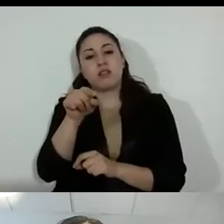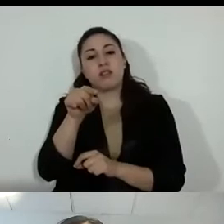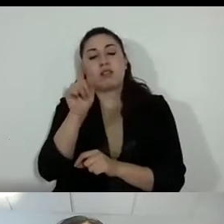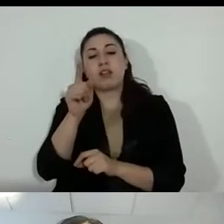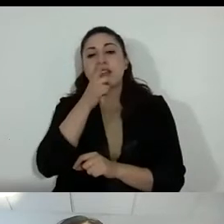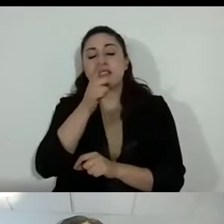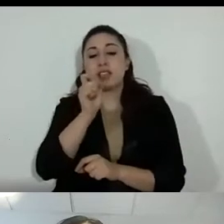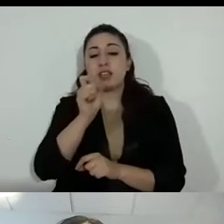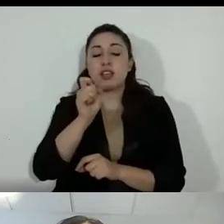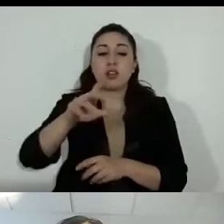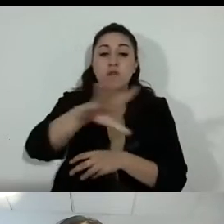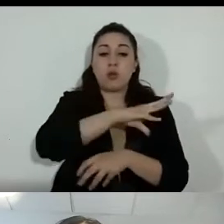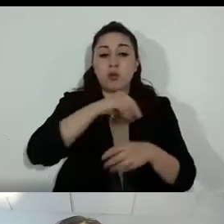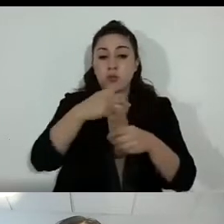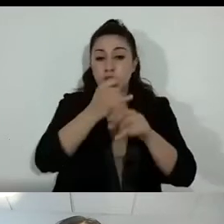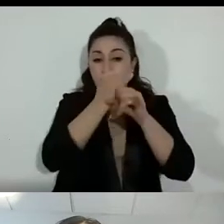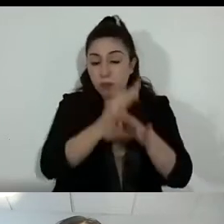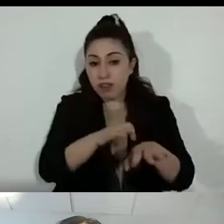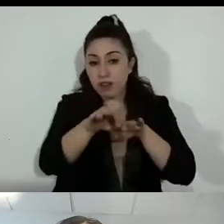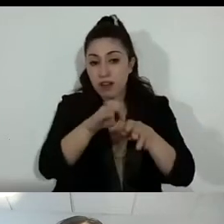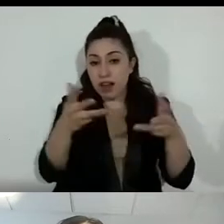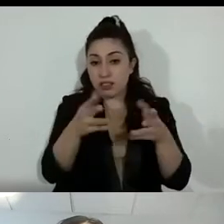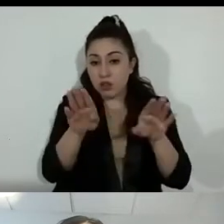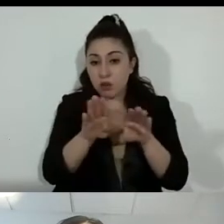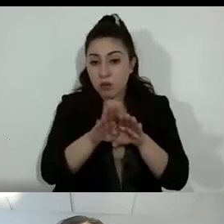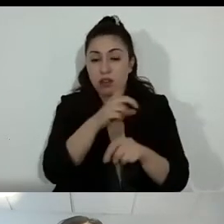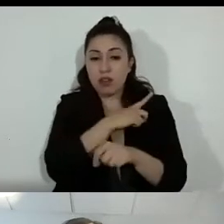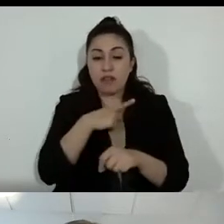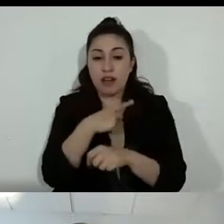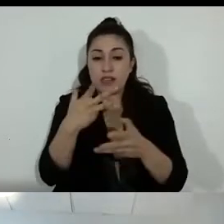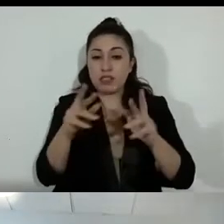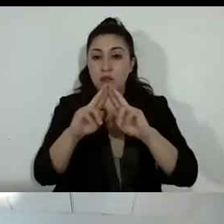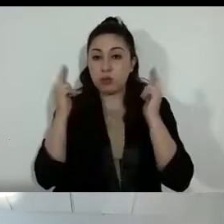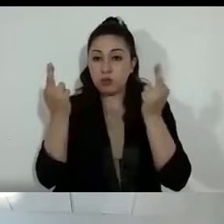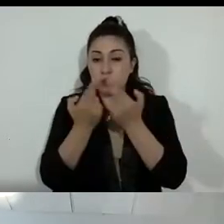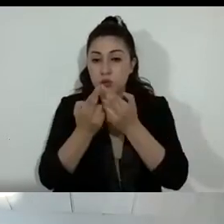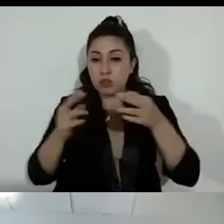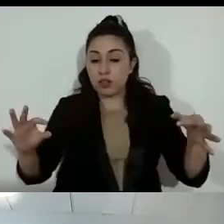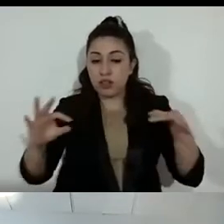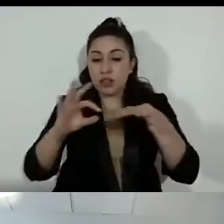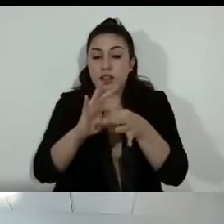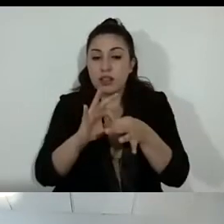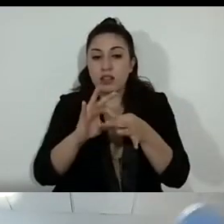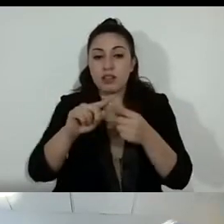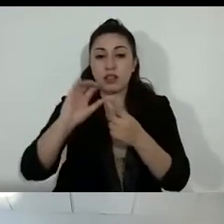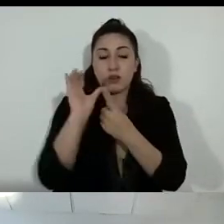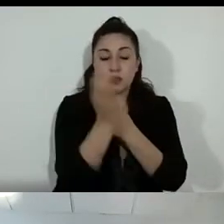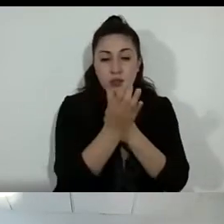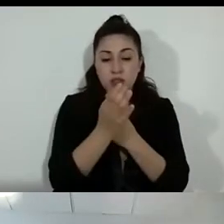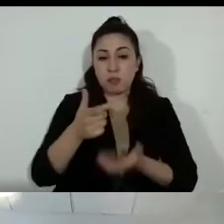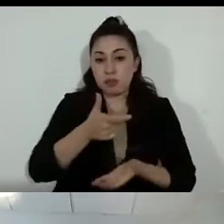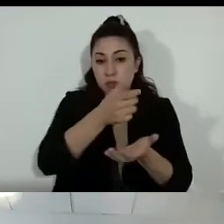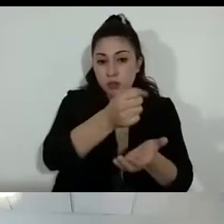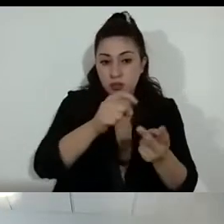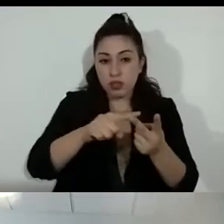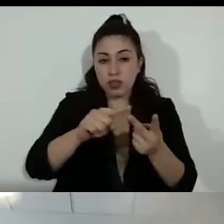labores, pues debe llevarse a cabo ante las comisiones unidas de presupuesto y cuenta pública y la